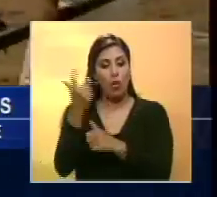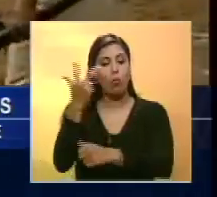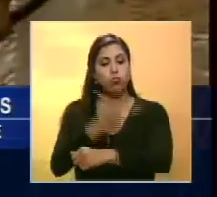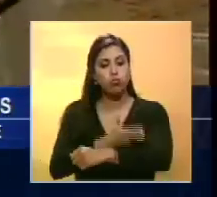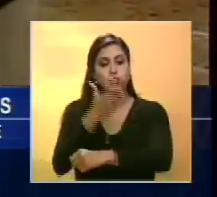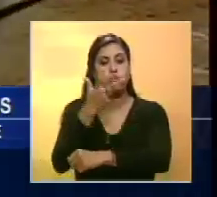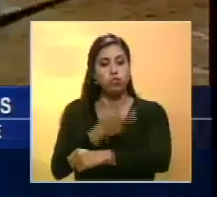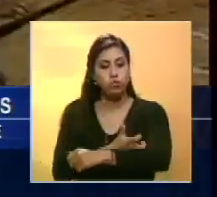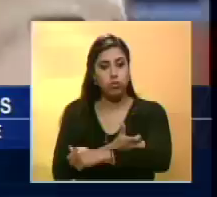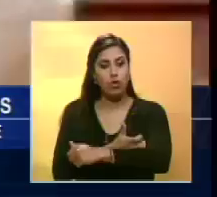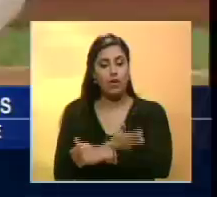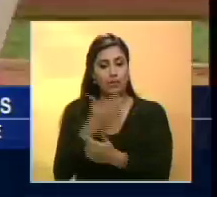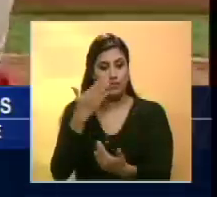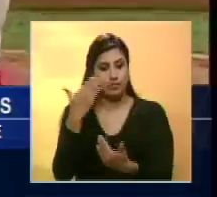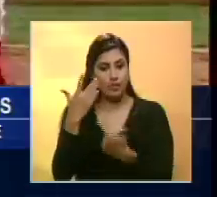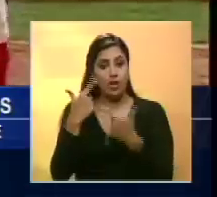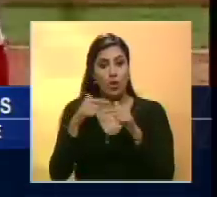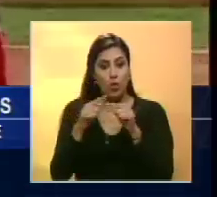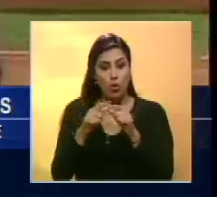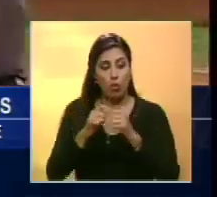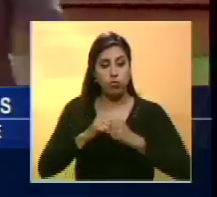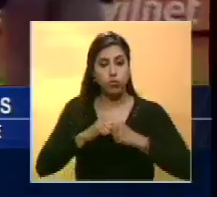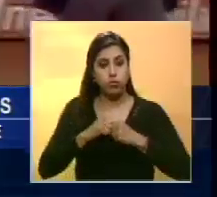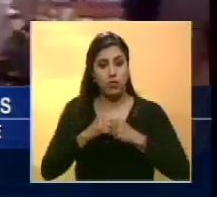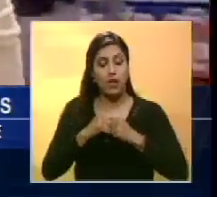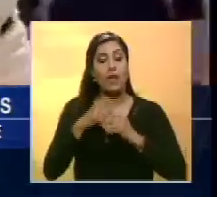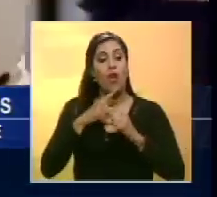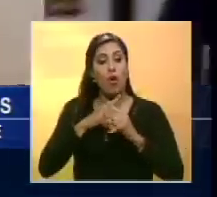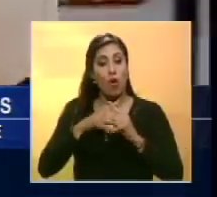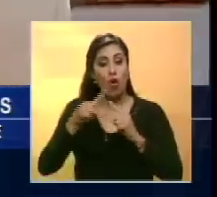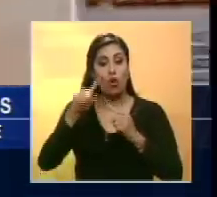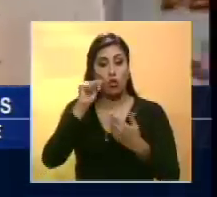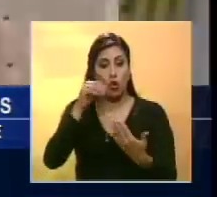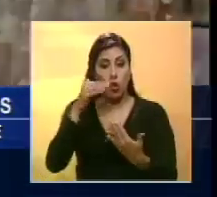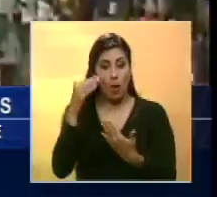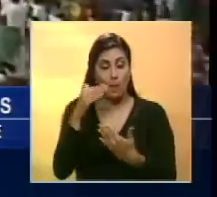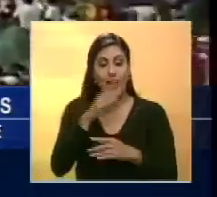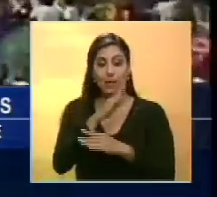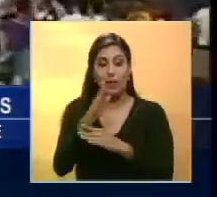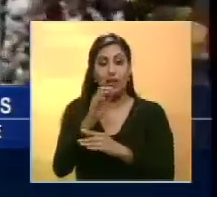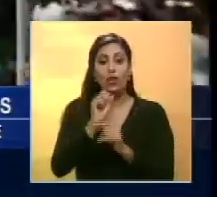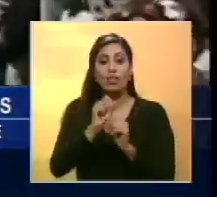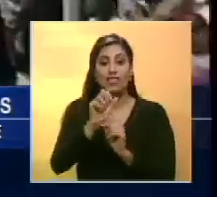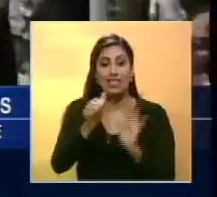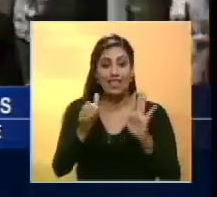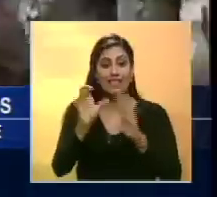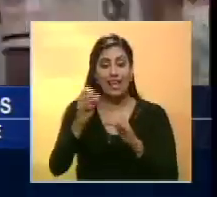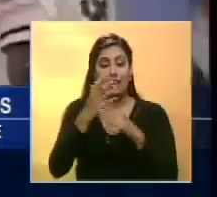cuerpo sustancia de estanosol metabólico. En tanto, a José Mijares le fue impuesta una suspensión de